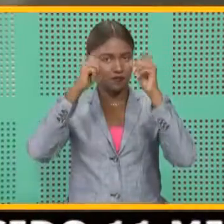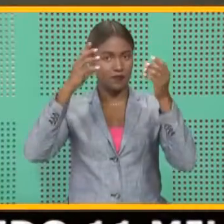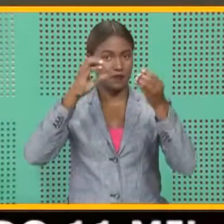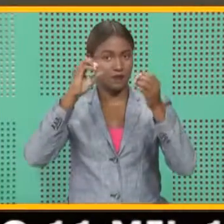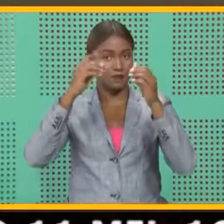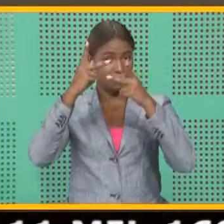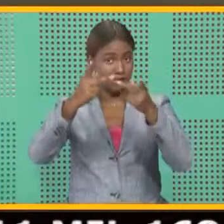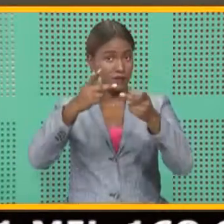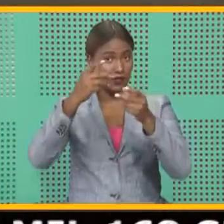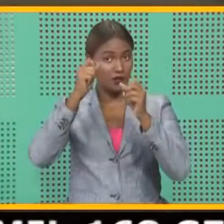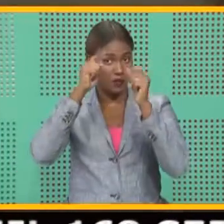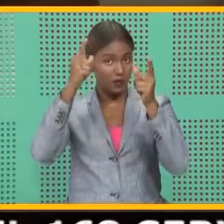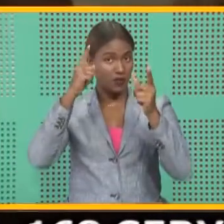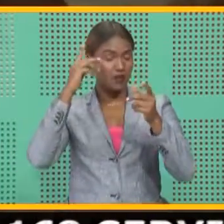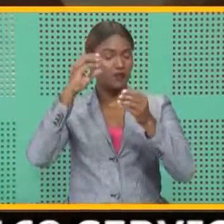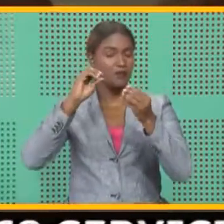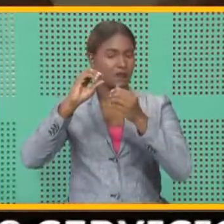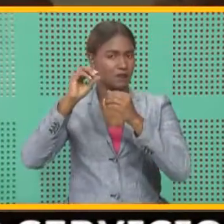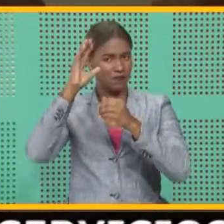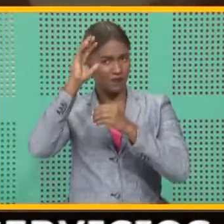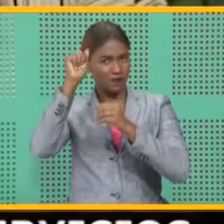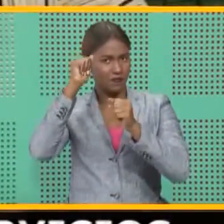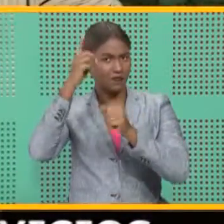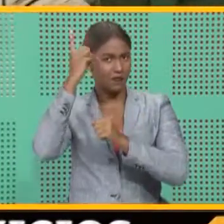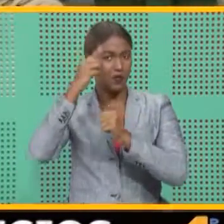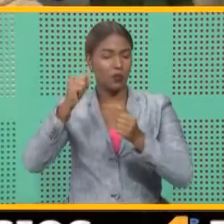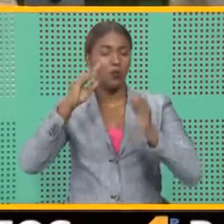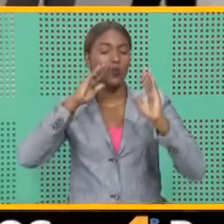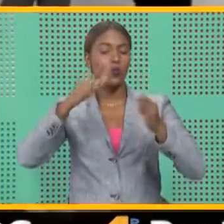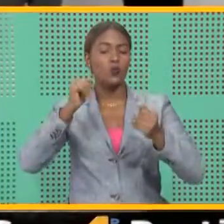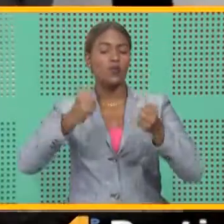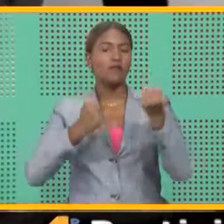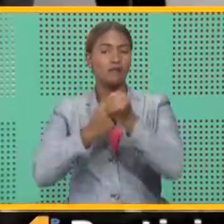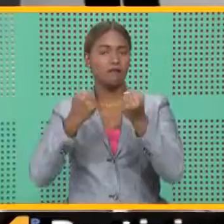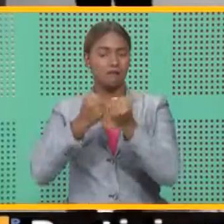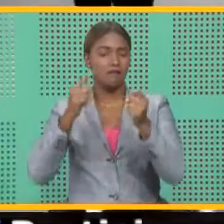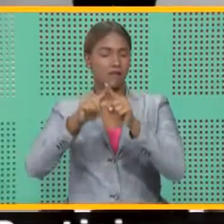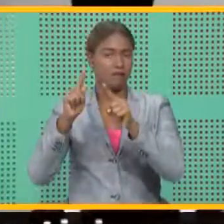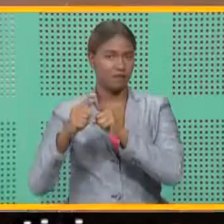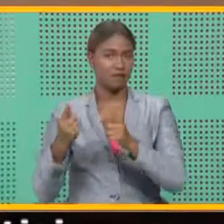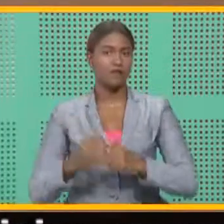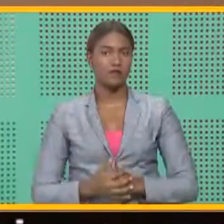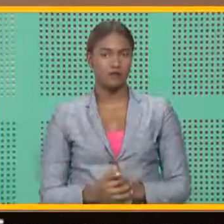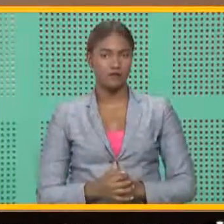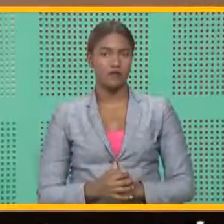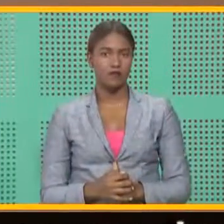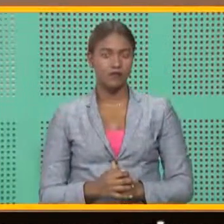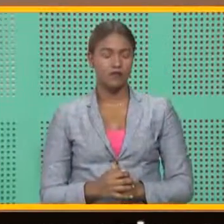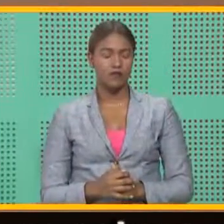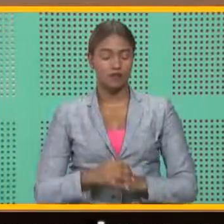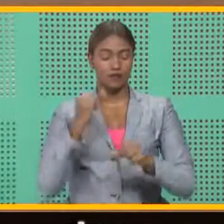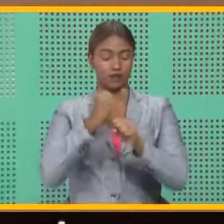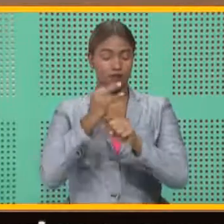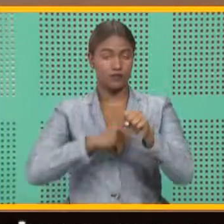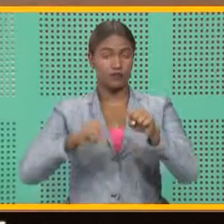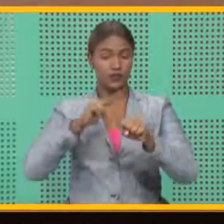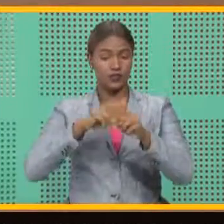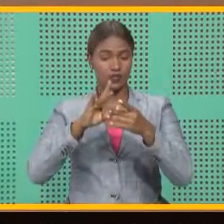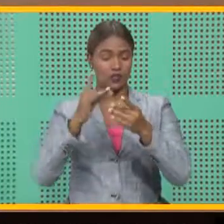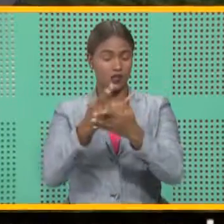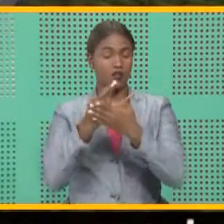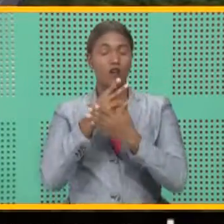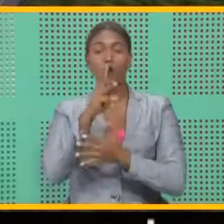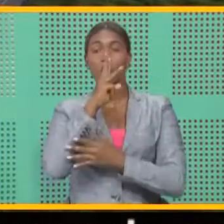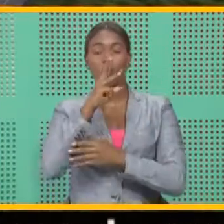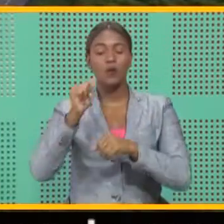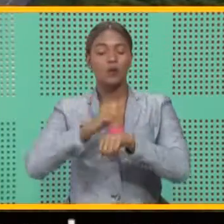Medina, centradas en facilitar financiamiento a las iniciativas colaborativas. El Instituto Nacional de Recursos